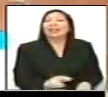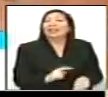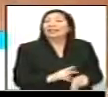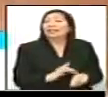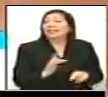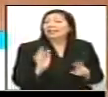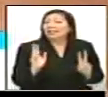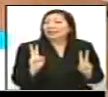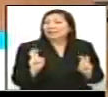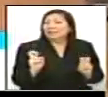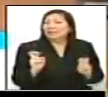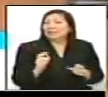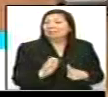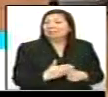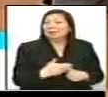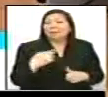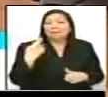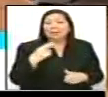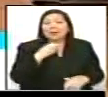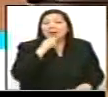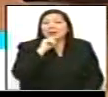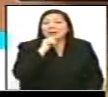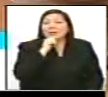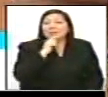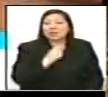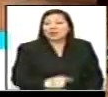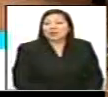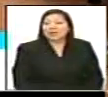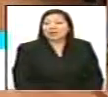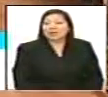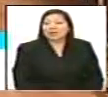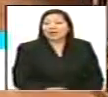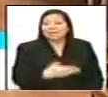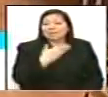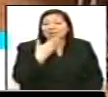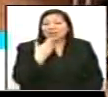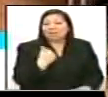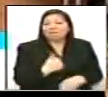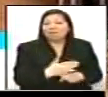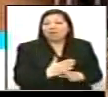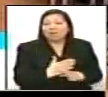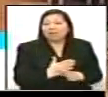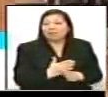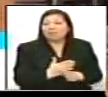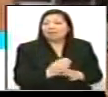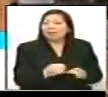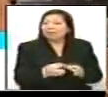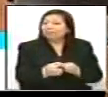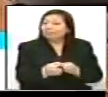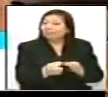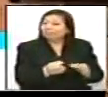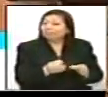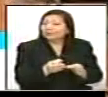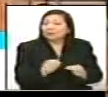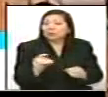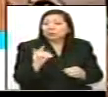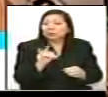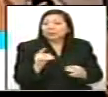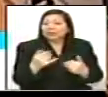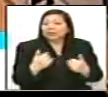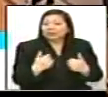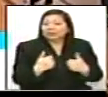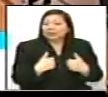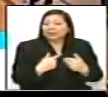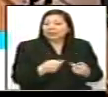la participación política de la mujer. Creo que el mejor modo de graficar la utilidad que han tenido